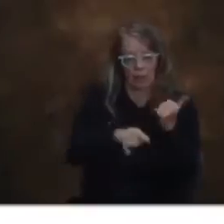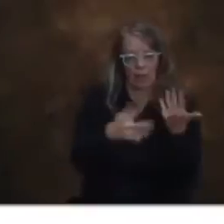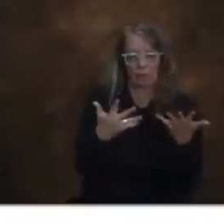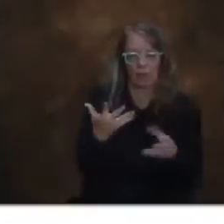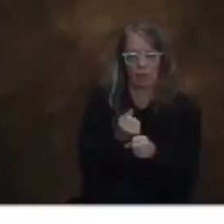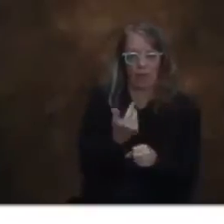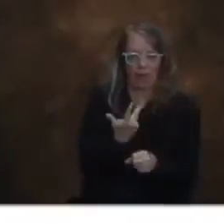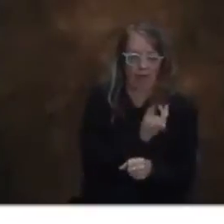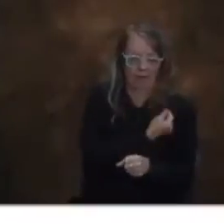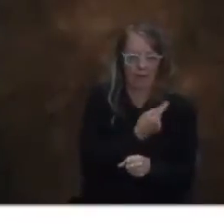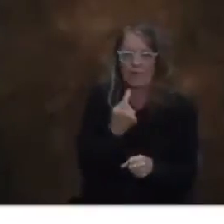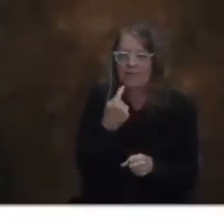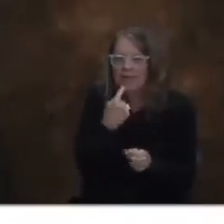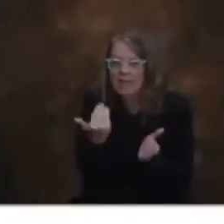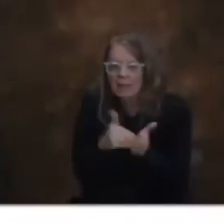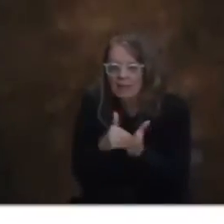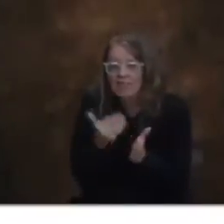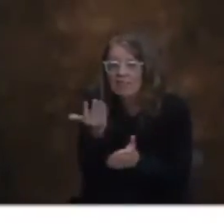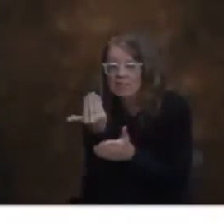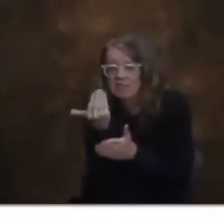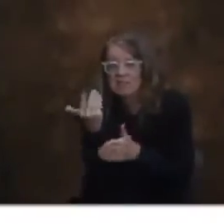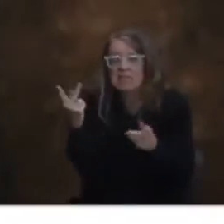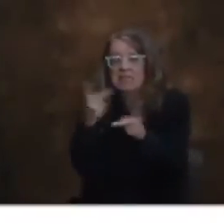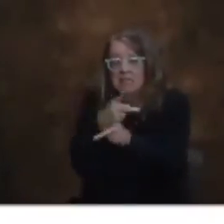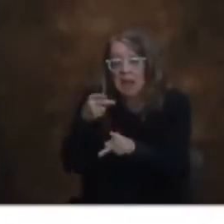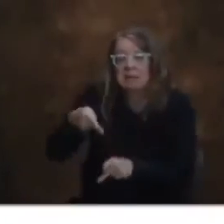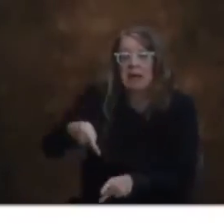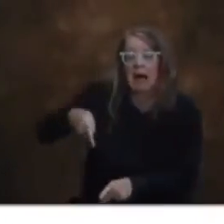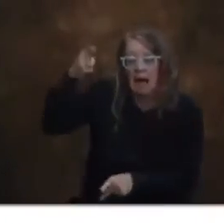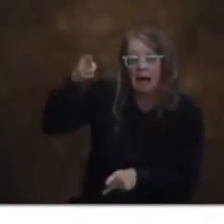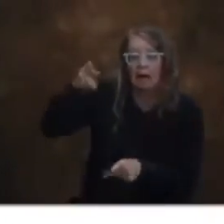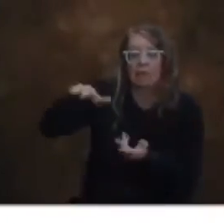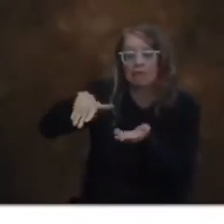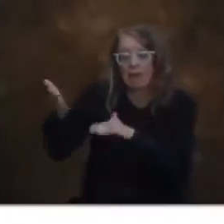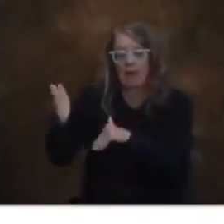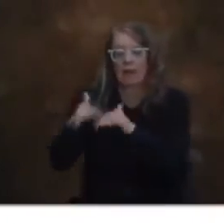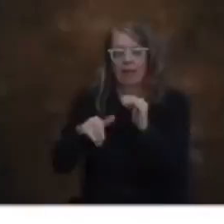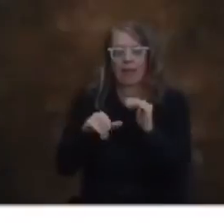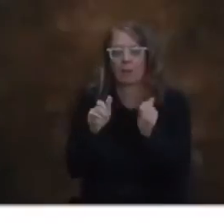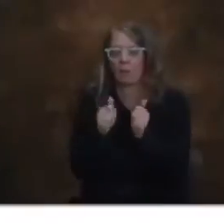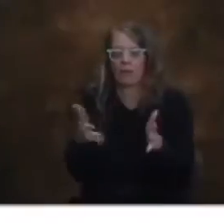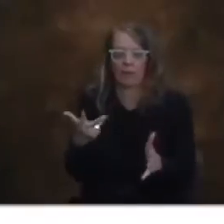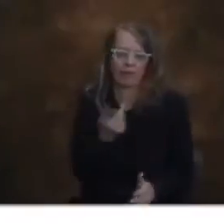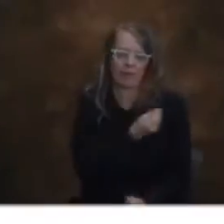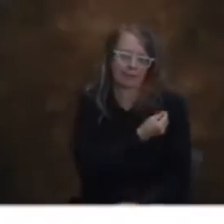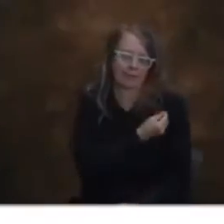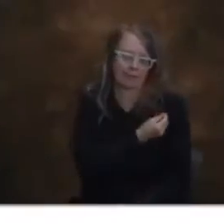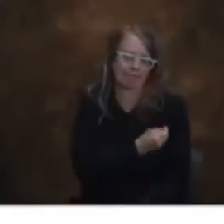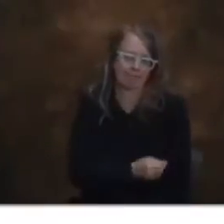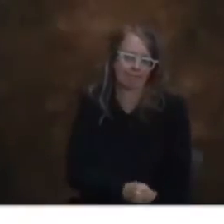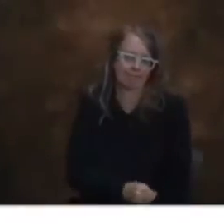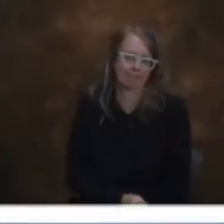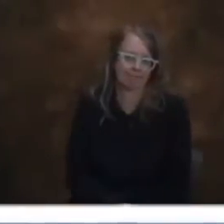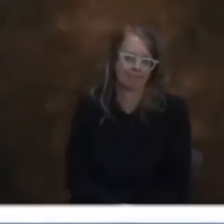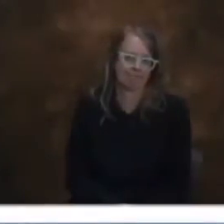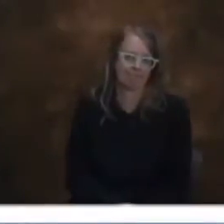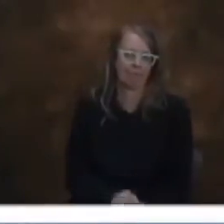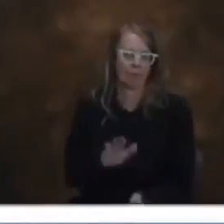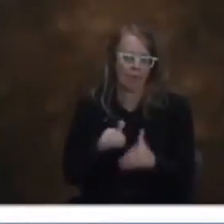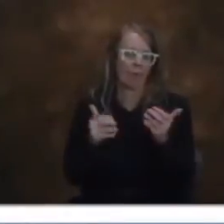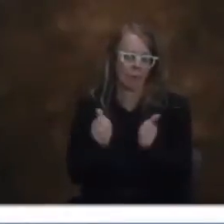que las personas que se han vacunado 15 veces mayor si no se vacunan